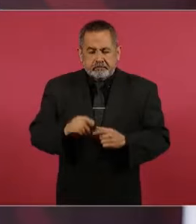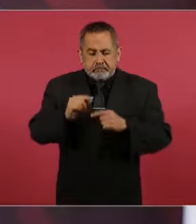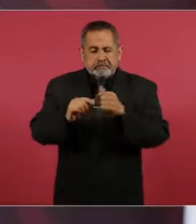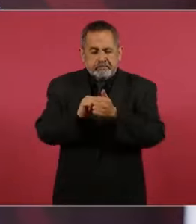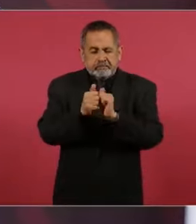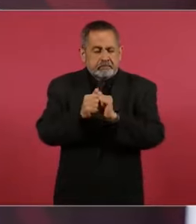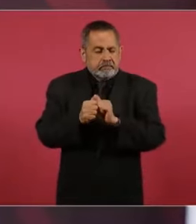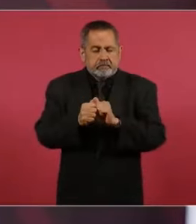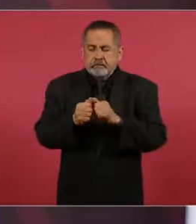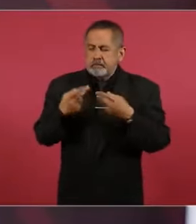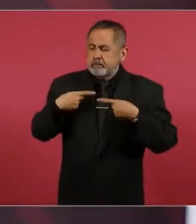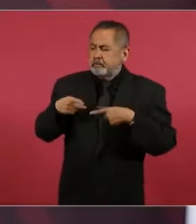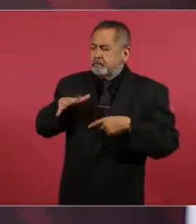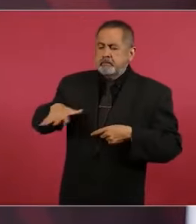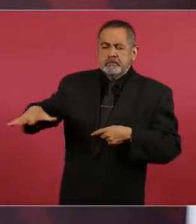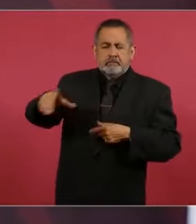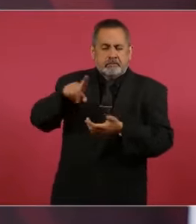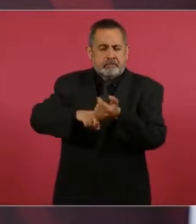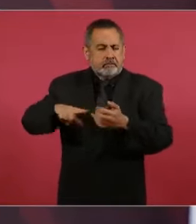transparentando la vida pública.